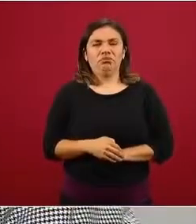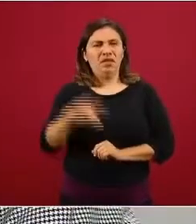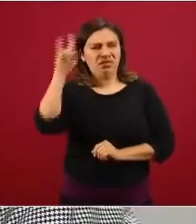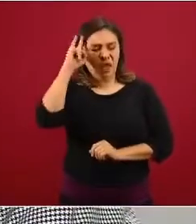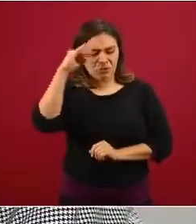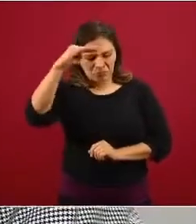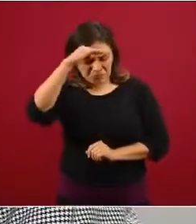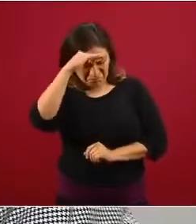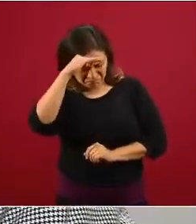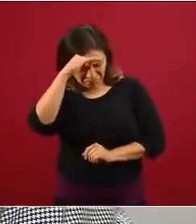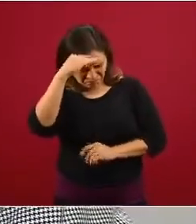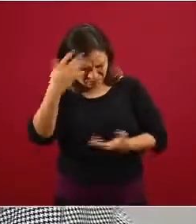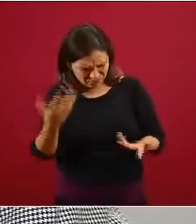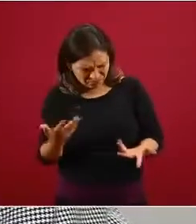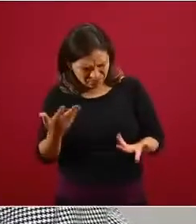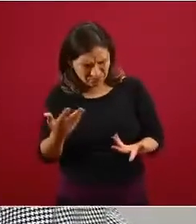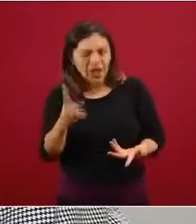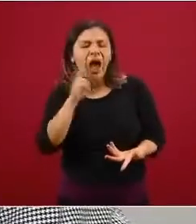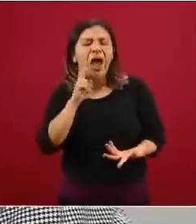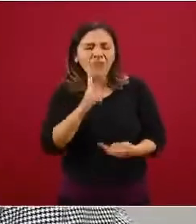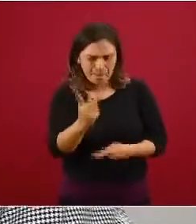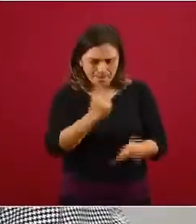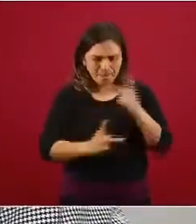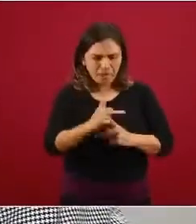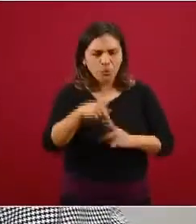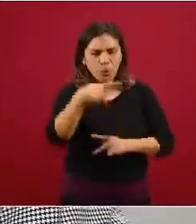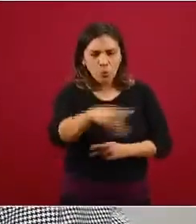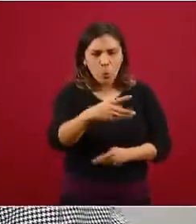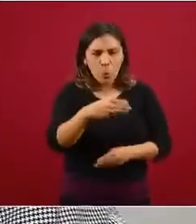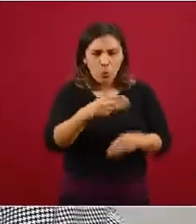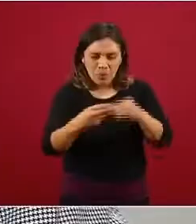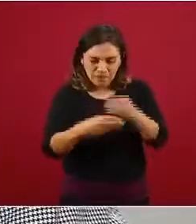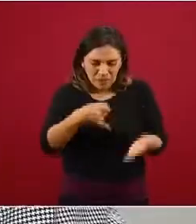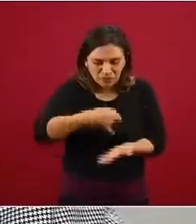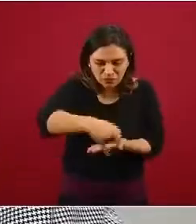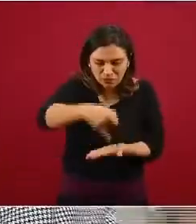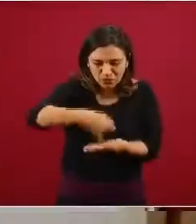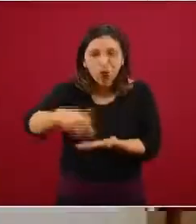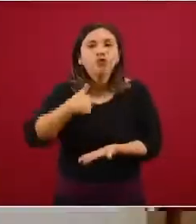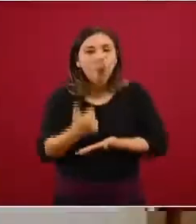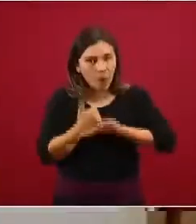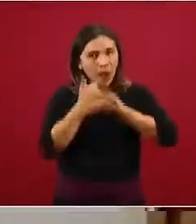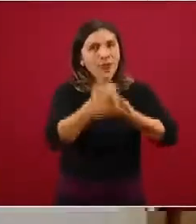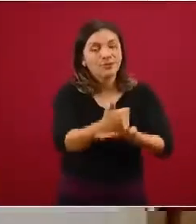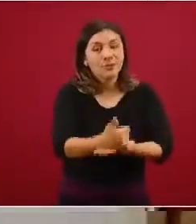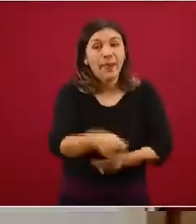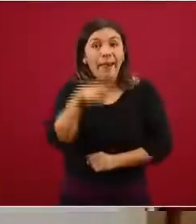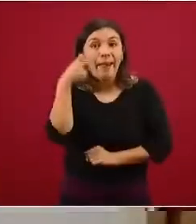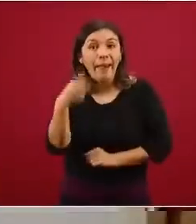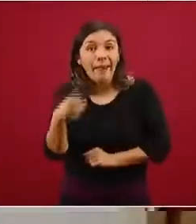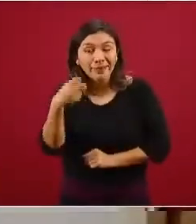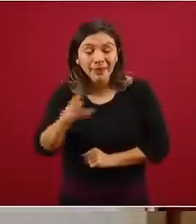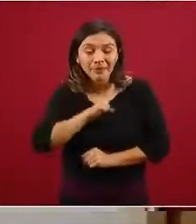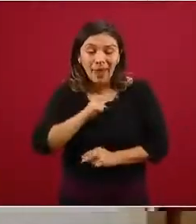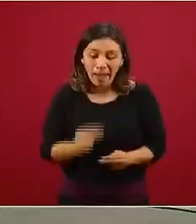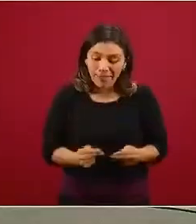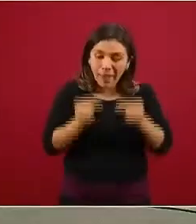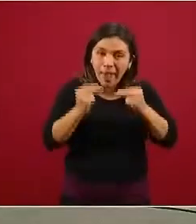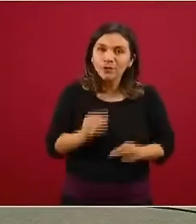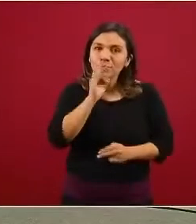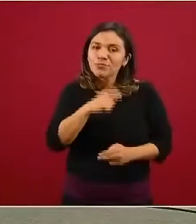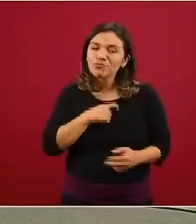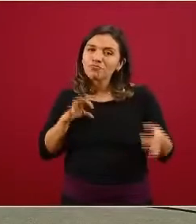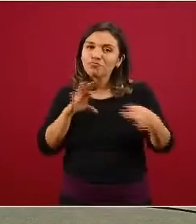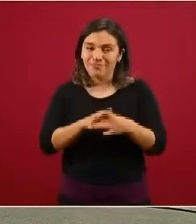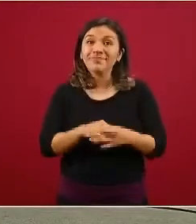queda pensando el diablo y le dice, préstame tu asadón y tu rastrillo porque te voy a ayudar. Este es precisamente mi negocio.